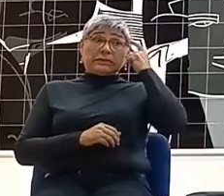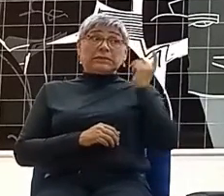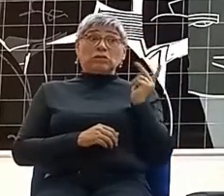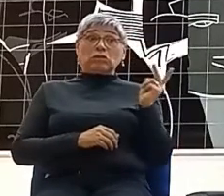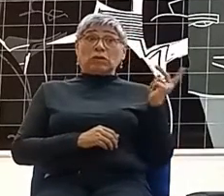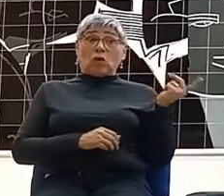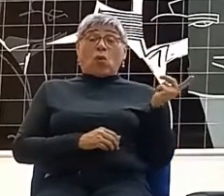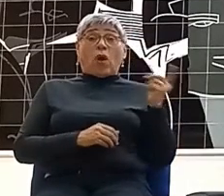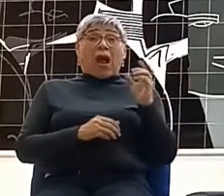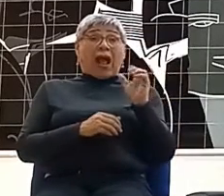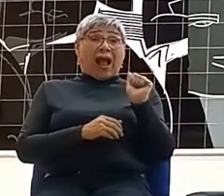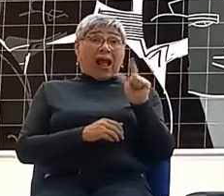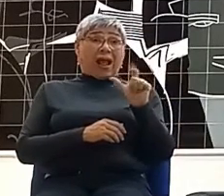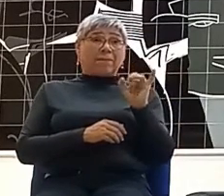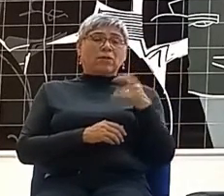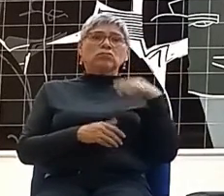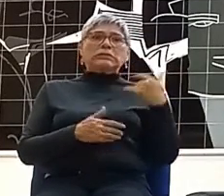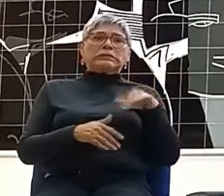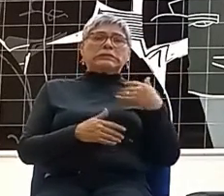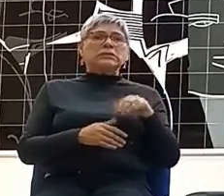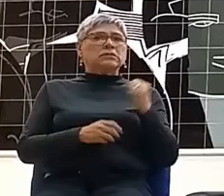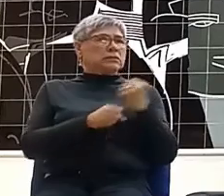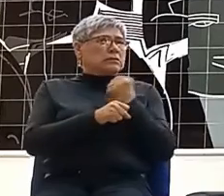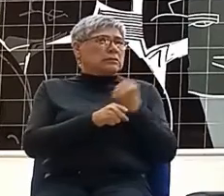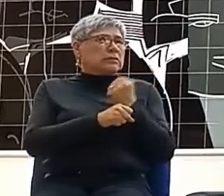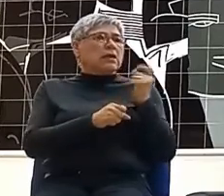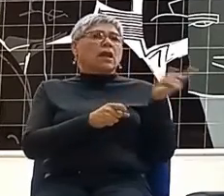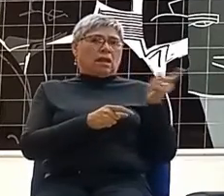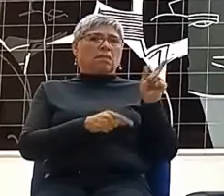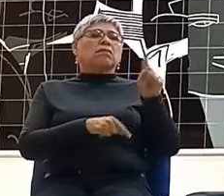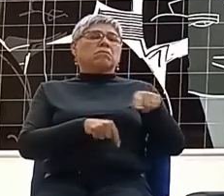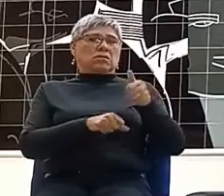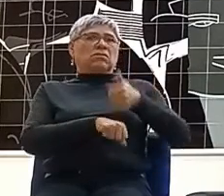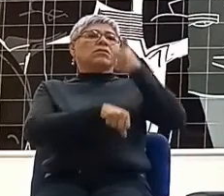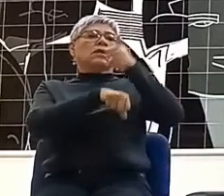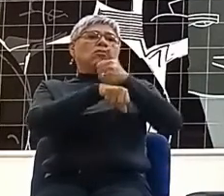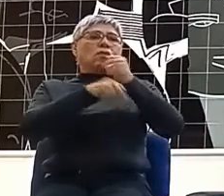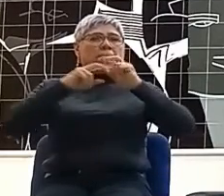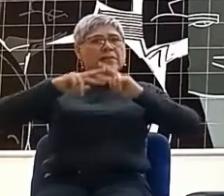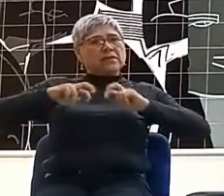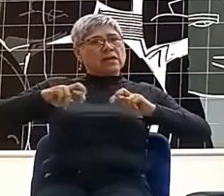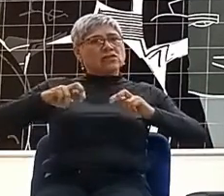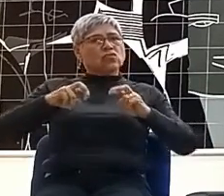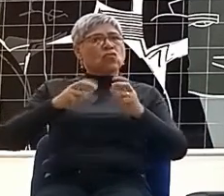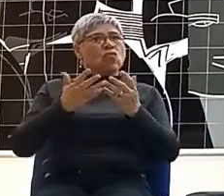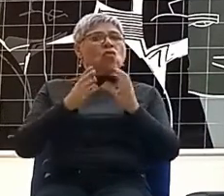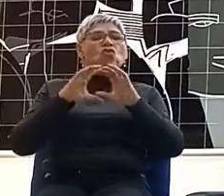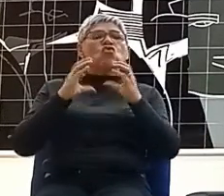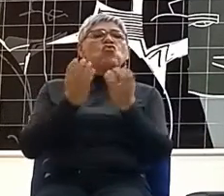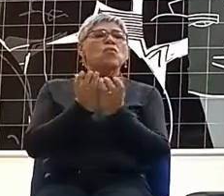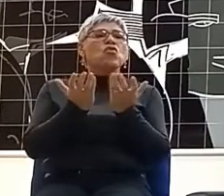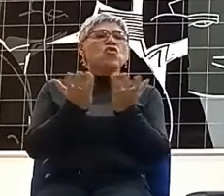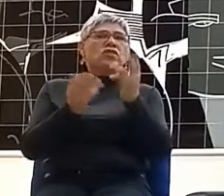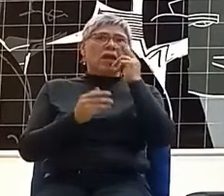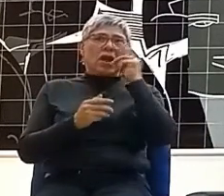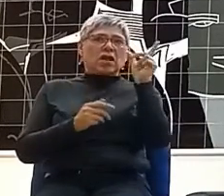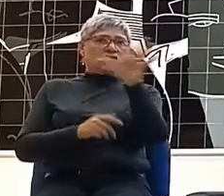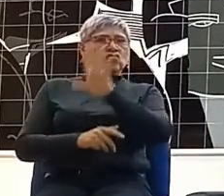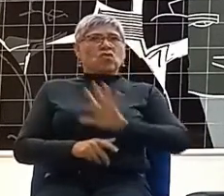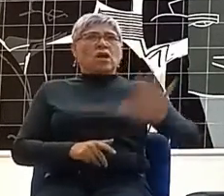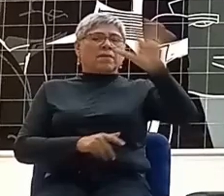que Alberto ha hecho, debo decir también que él es el director de un grupo de investigación reconocido a nivel nacional que se